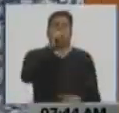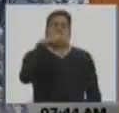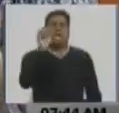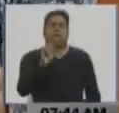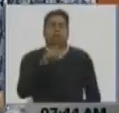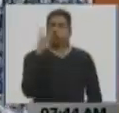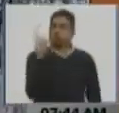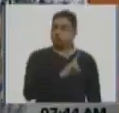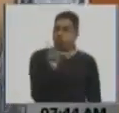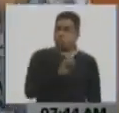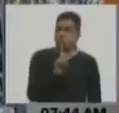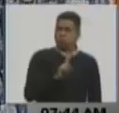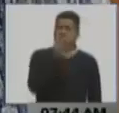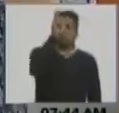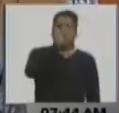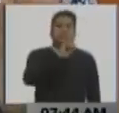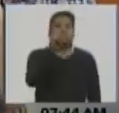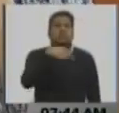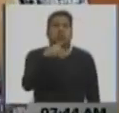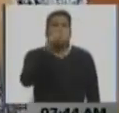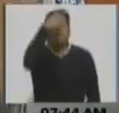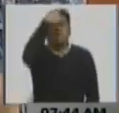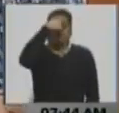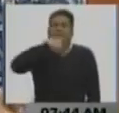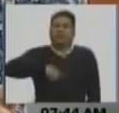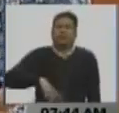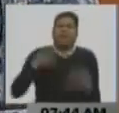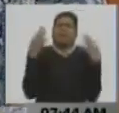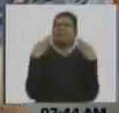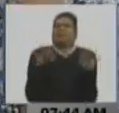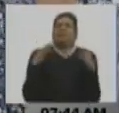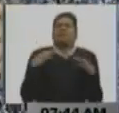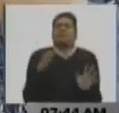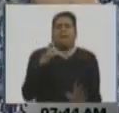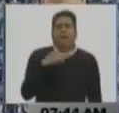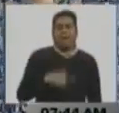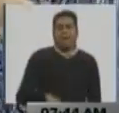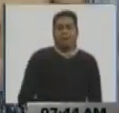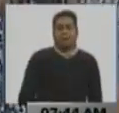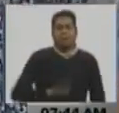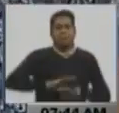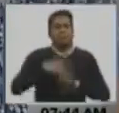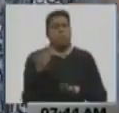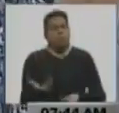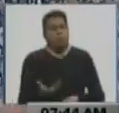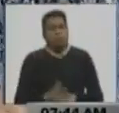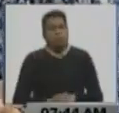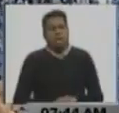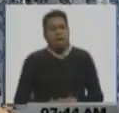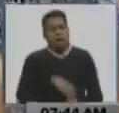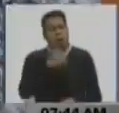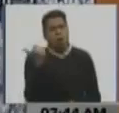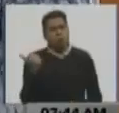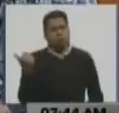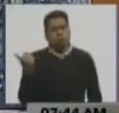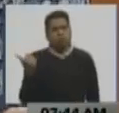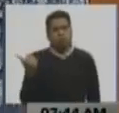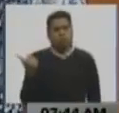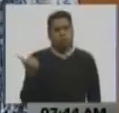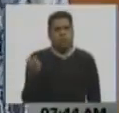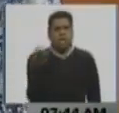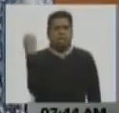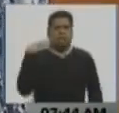diciendo la fecha de un posible referéndum, un señor de la Asamblea Nacional está